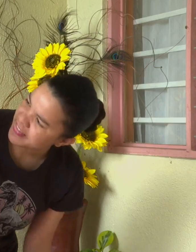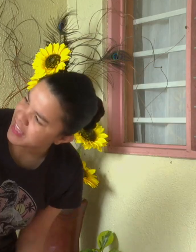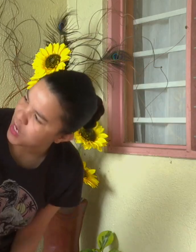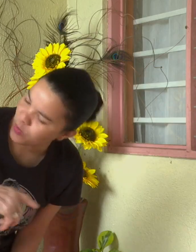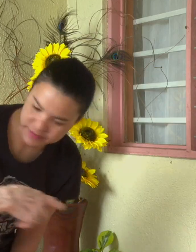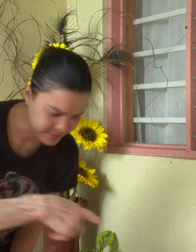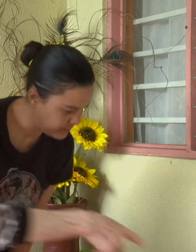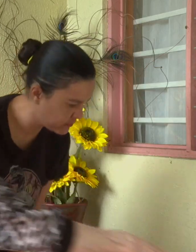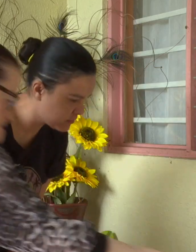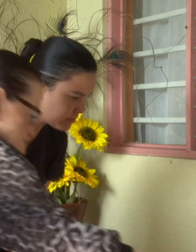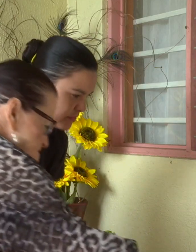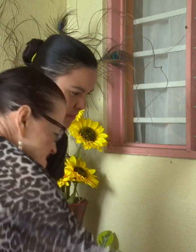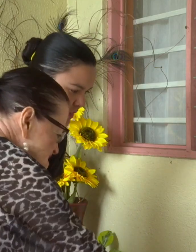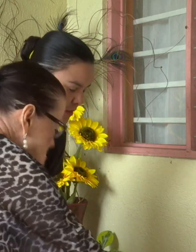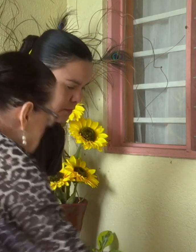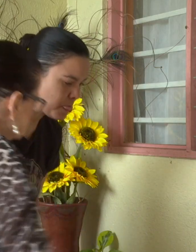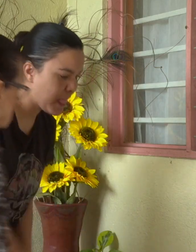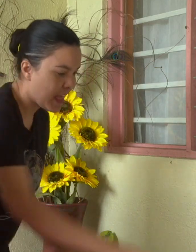forma.